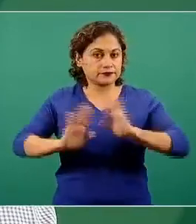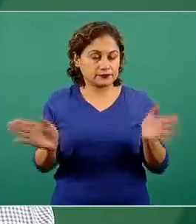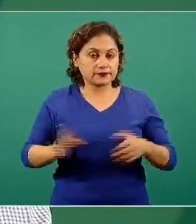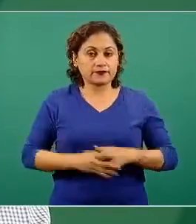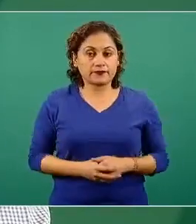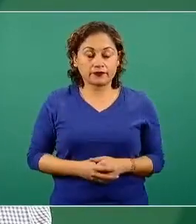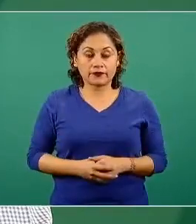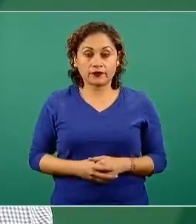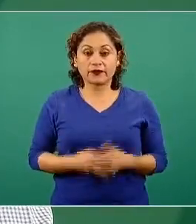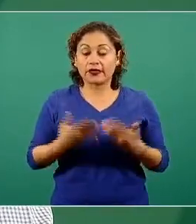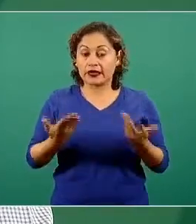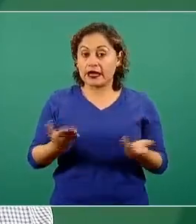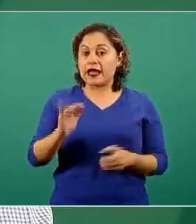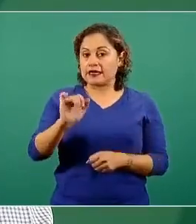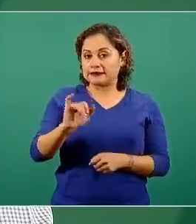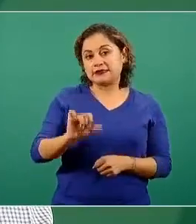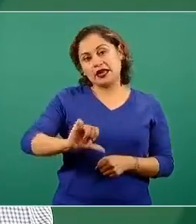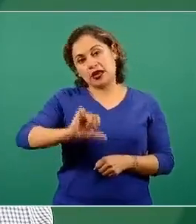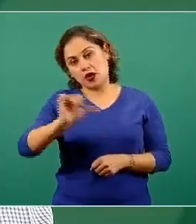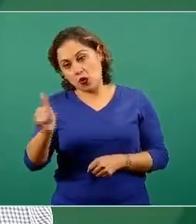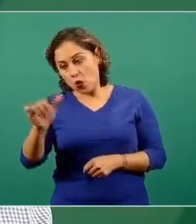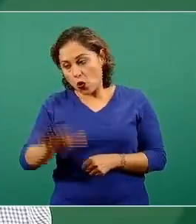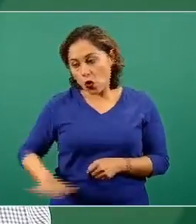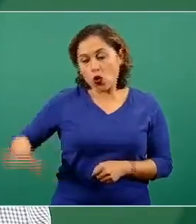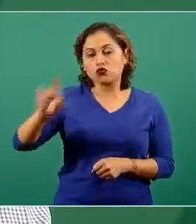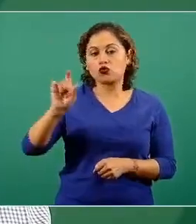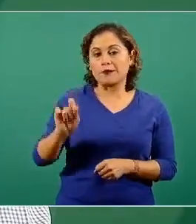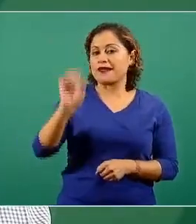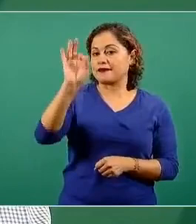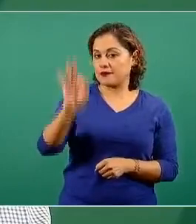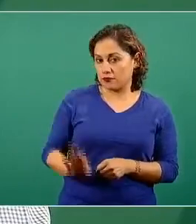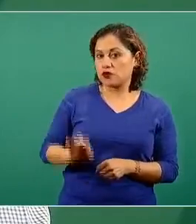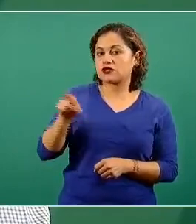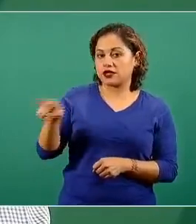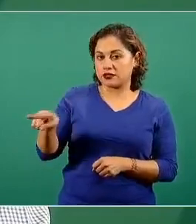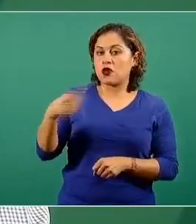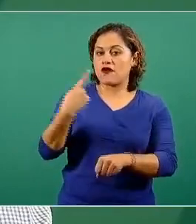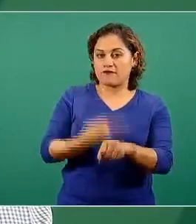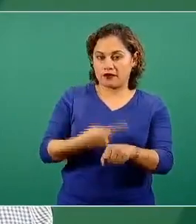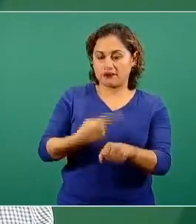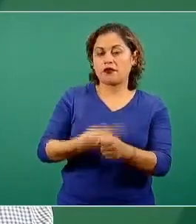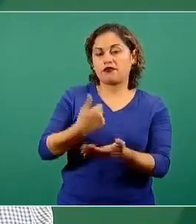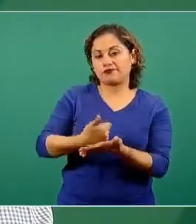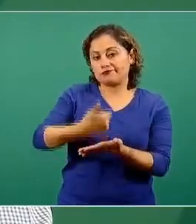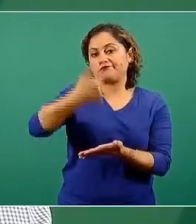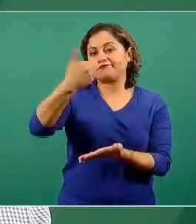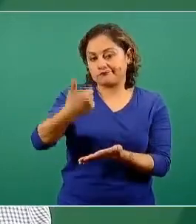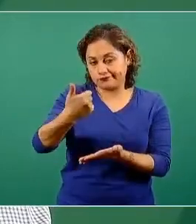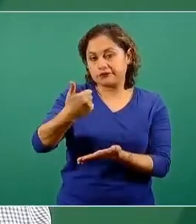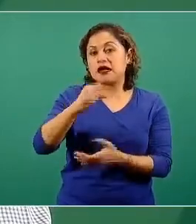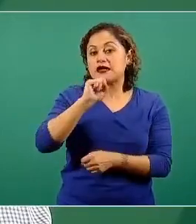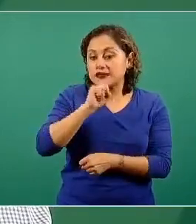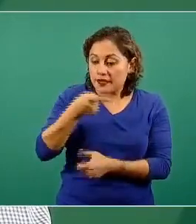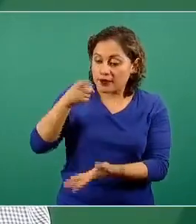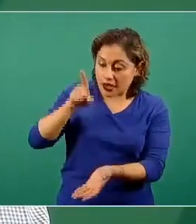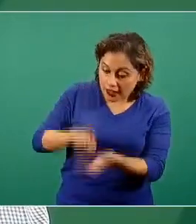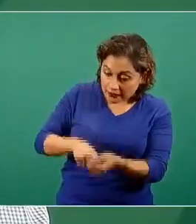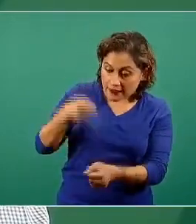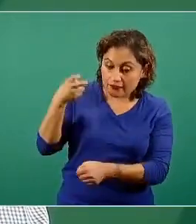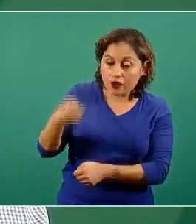Sí hay un 20% que sabemos que desarrolla COVID grave, y a su vez un grupo dentro de